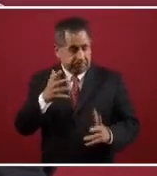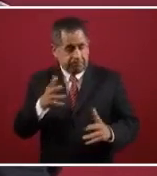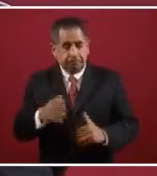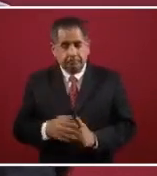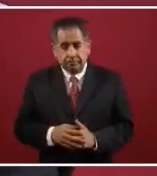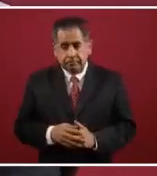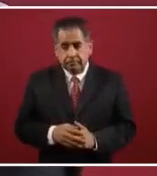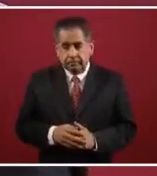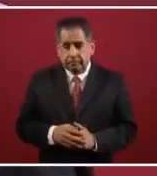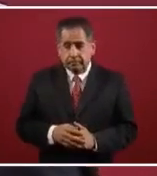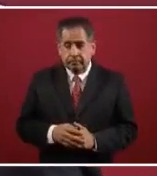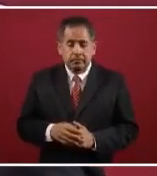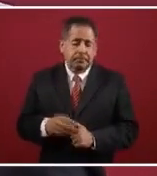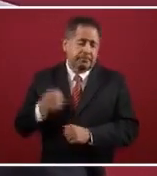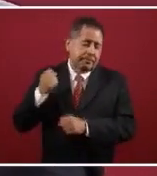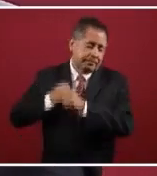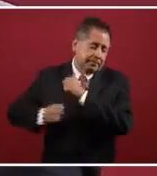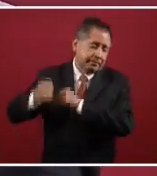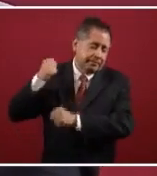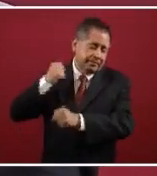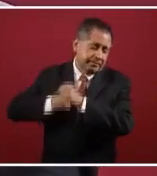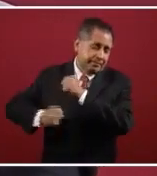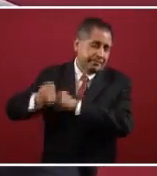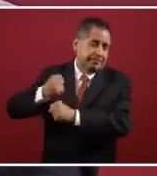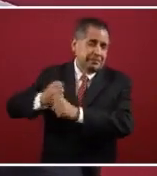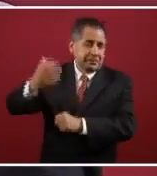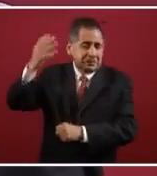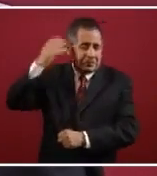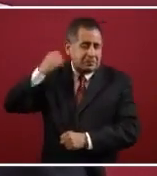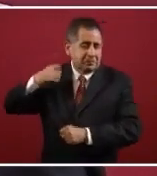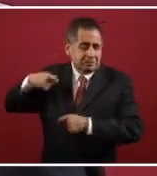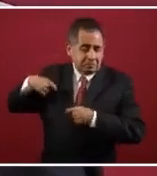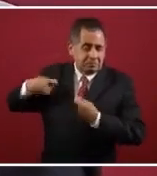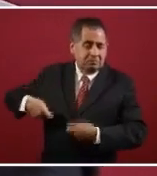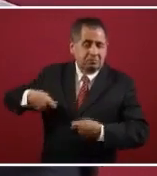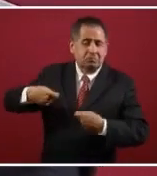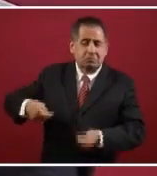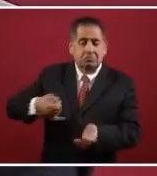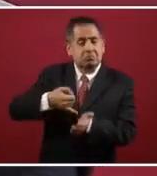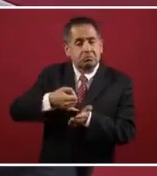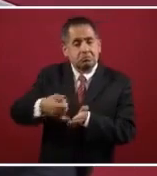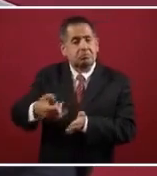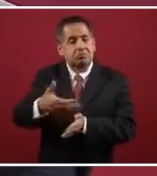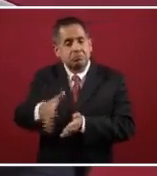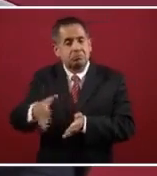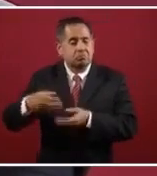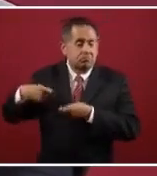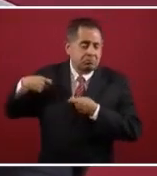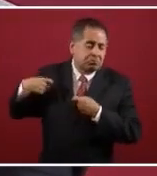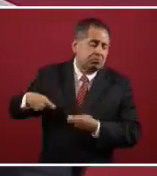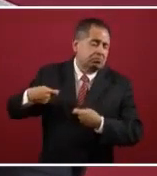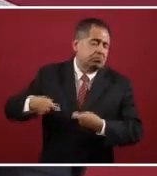por cientos, miles de años se cultiva la tierra.